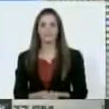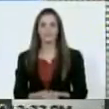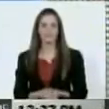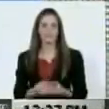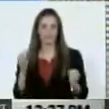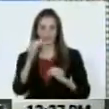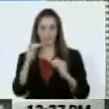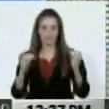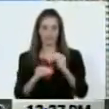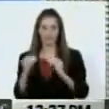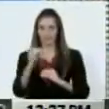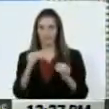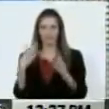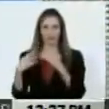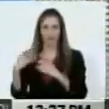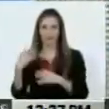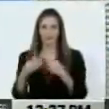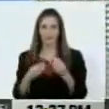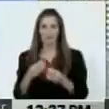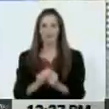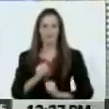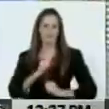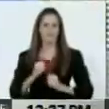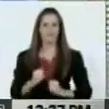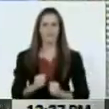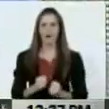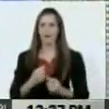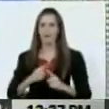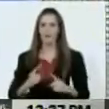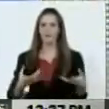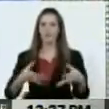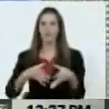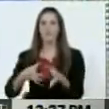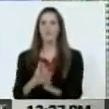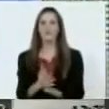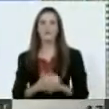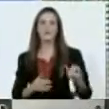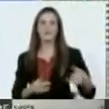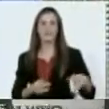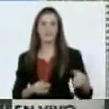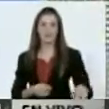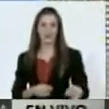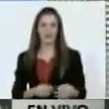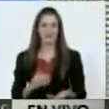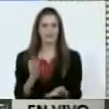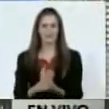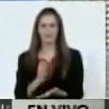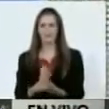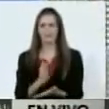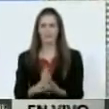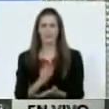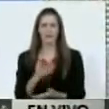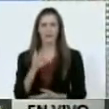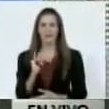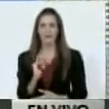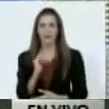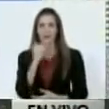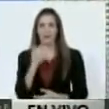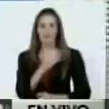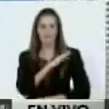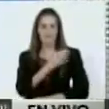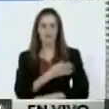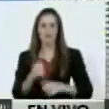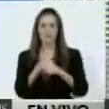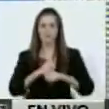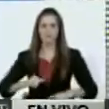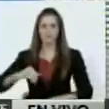contradicción para querer irse de baja se hiciese más fuerte, pero los movimientos de izquierda siempre tuvieron en la Fuerza